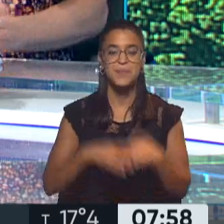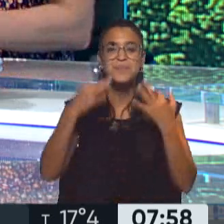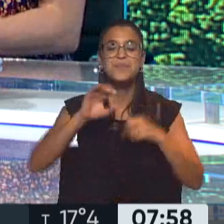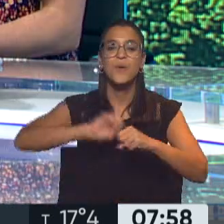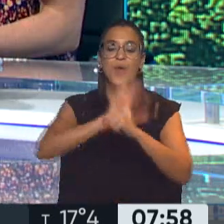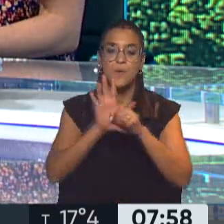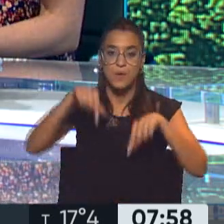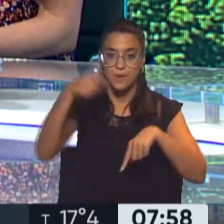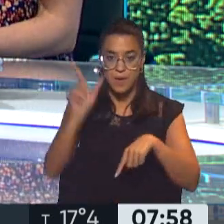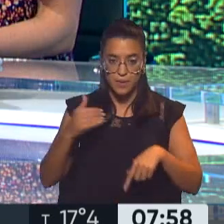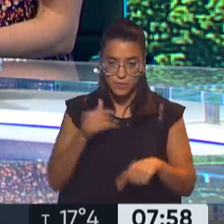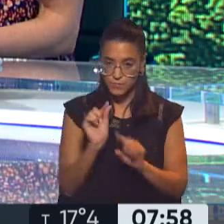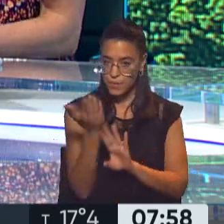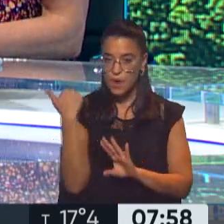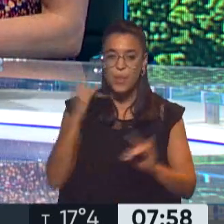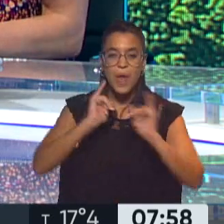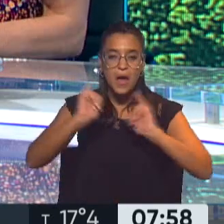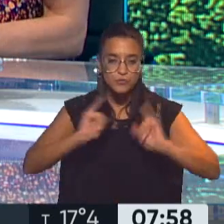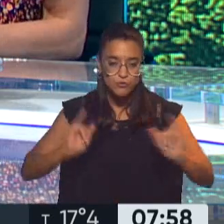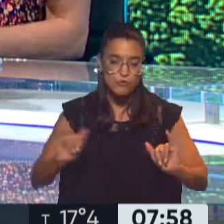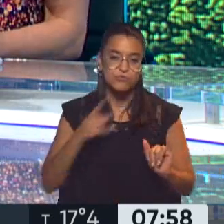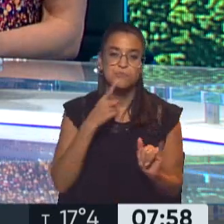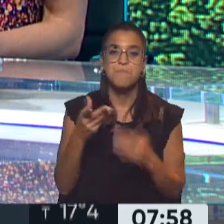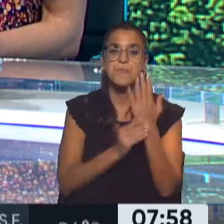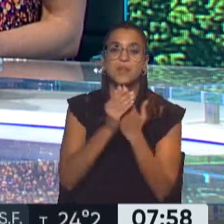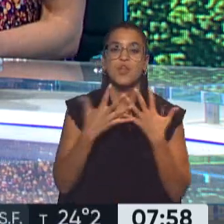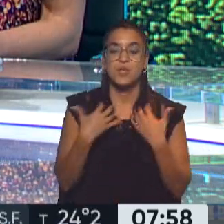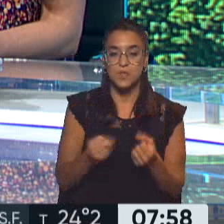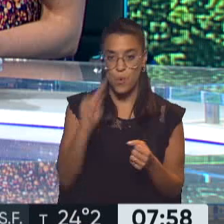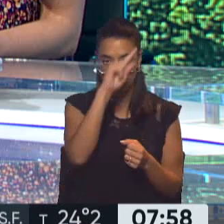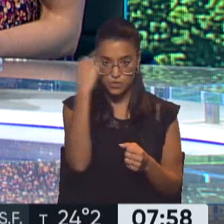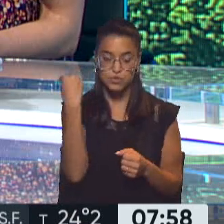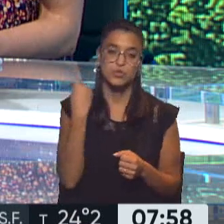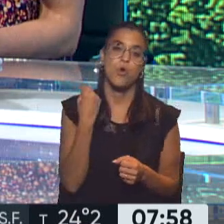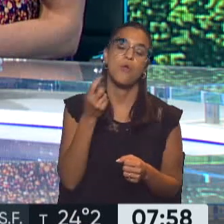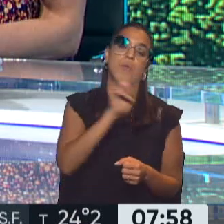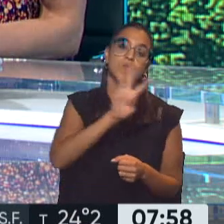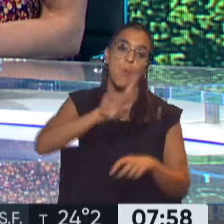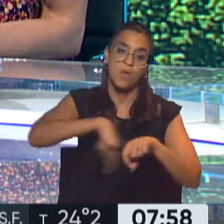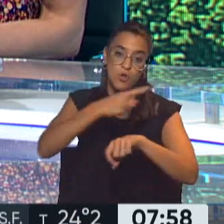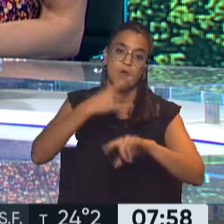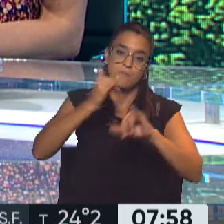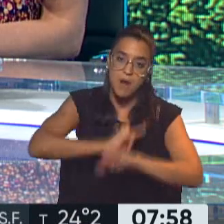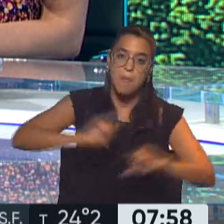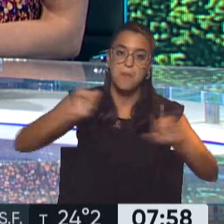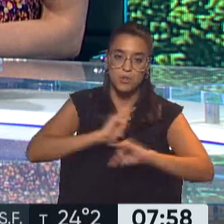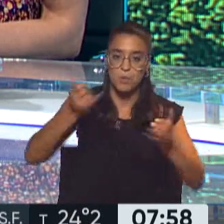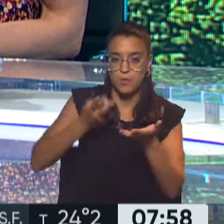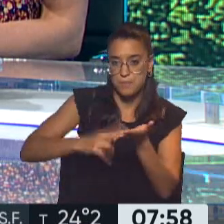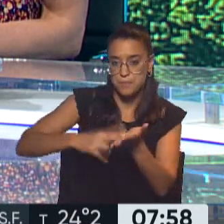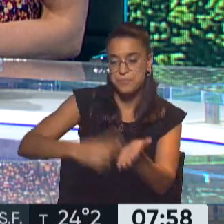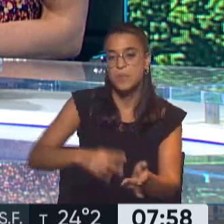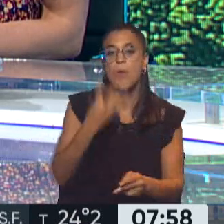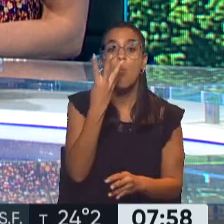coronavirus en la República Argentina. Recién le brindábamos los datos aportados por el Ministerio de Salud de la Nación. Cada 24 horas, lógicamente, hay un reporte y más